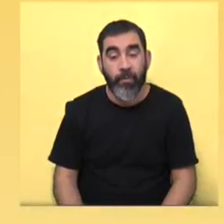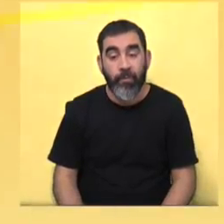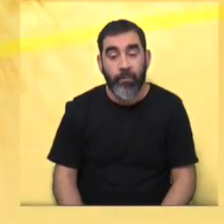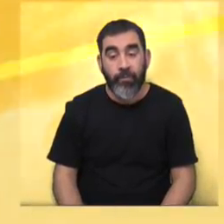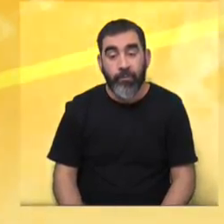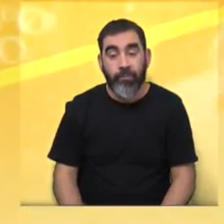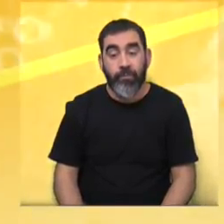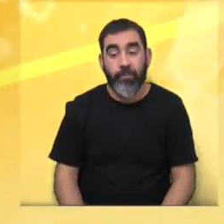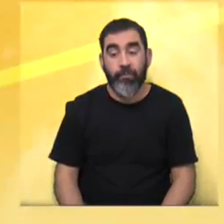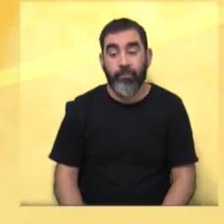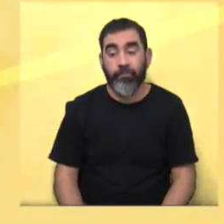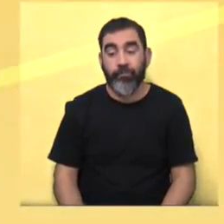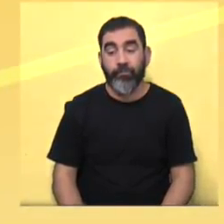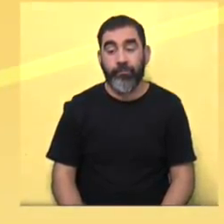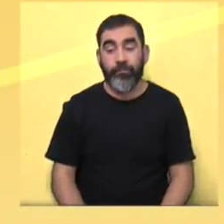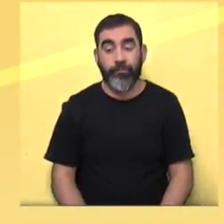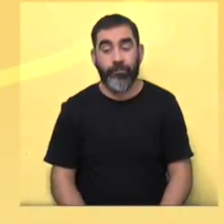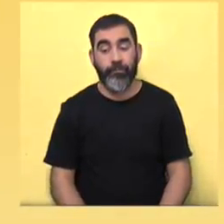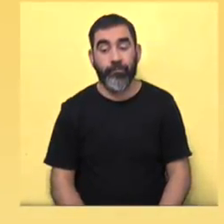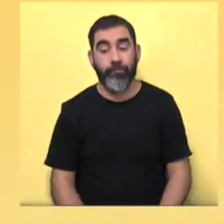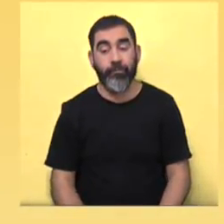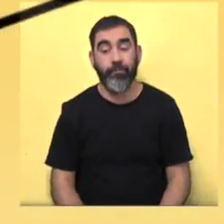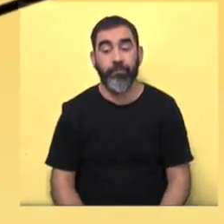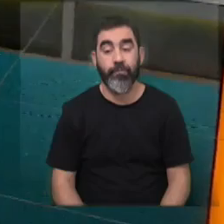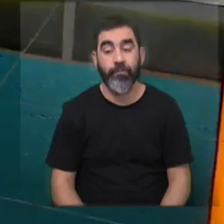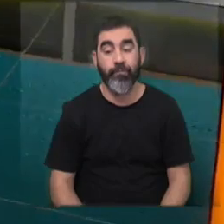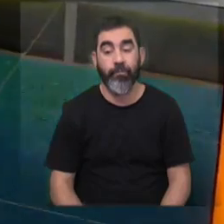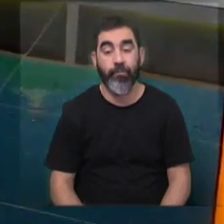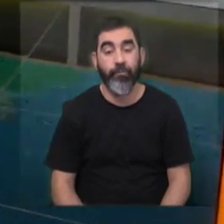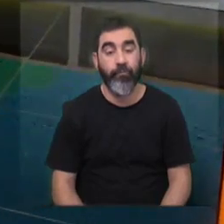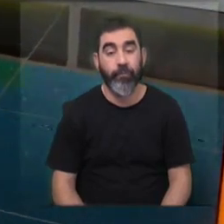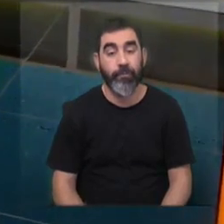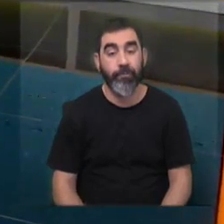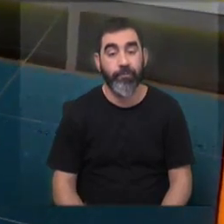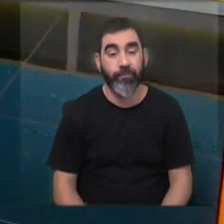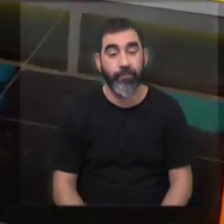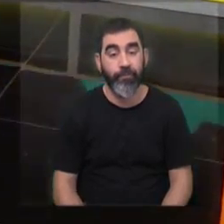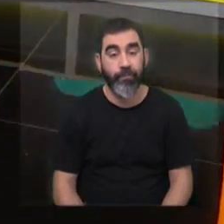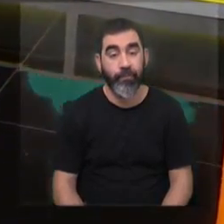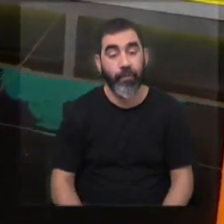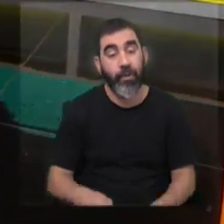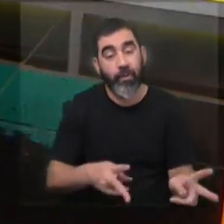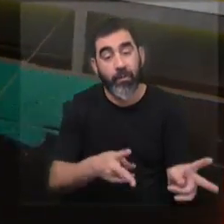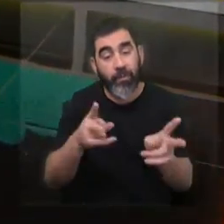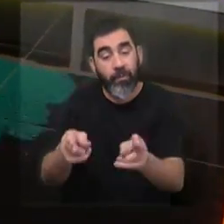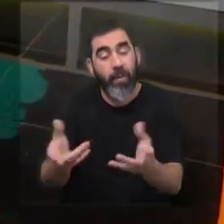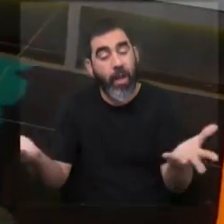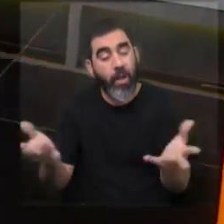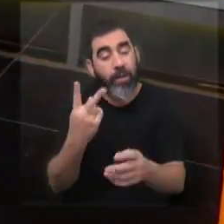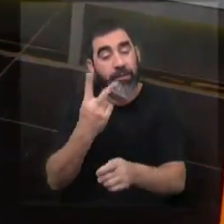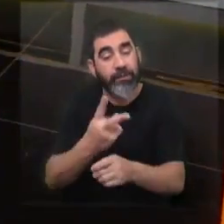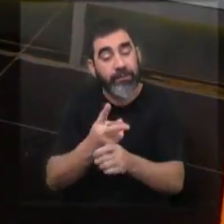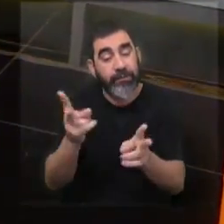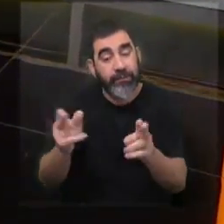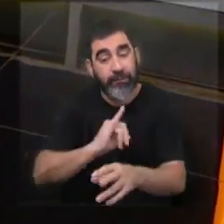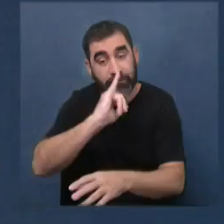Y en este otro tramo, lo que vamos a ver ahora, la segunda parte del